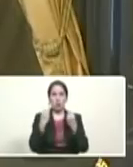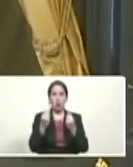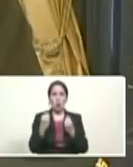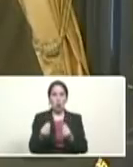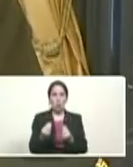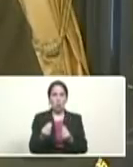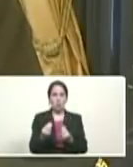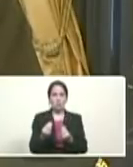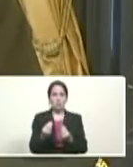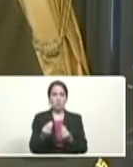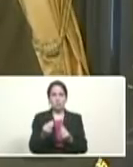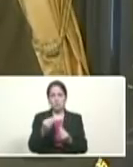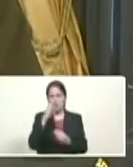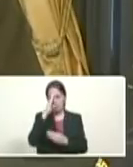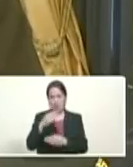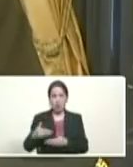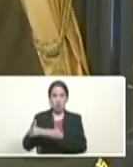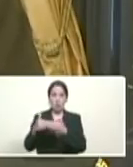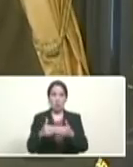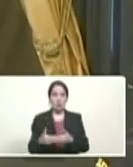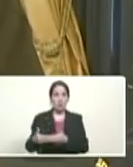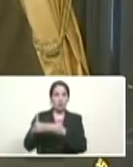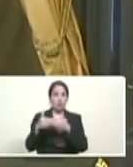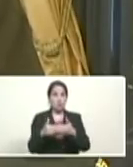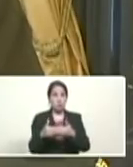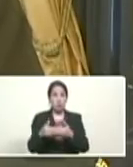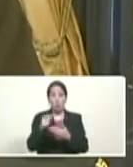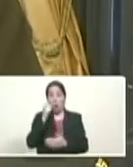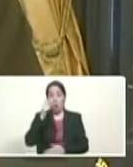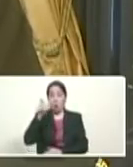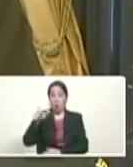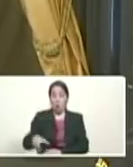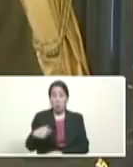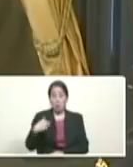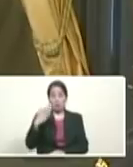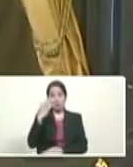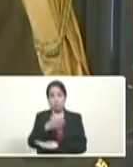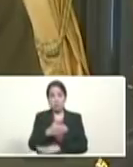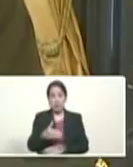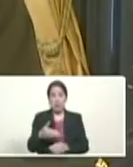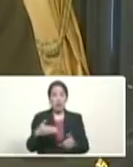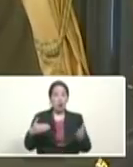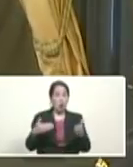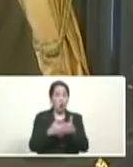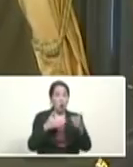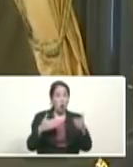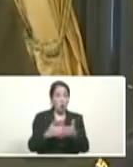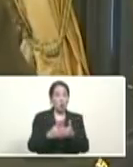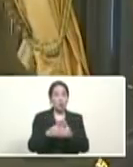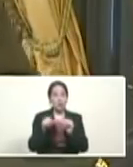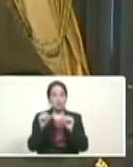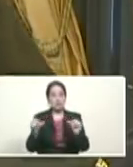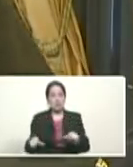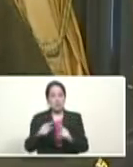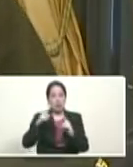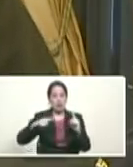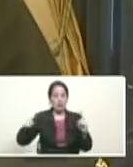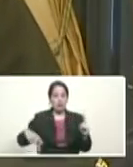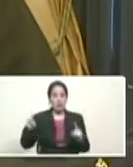gobierno de los eeuu john bolton dirigió el ataque a sistema eléctrico venezolano lo supervisó